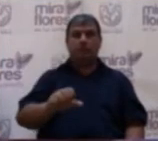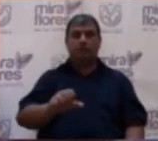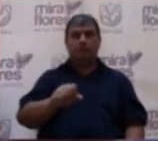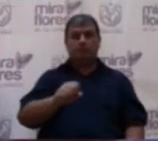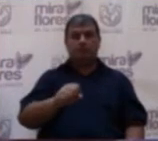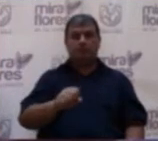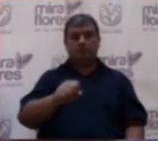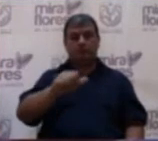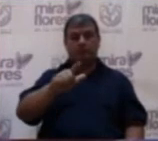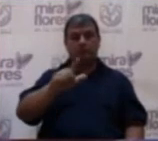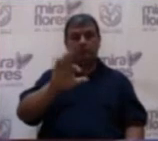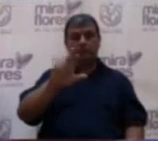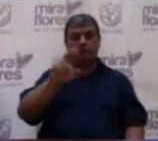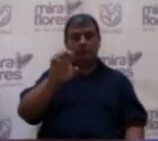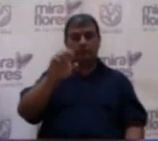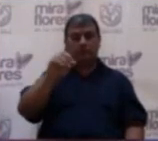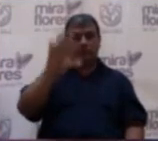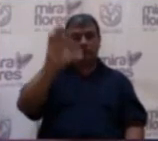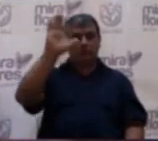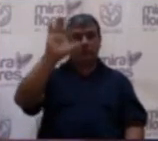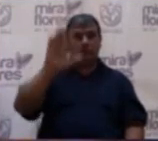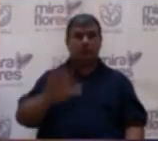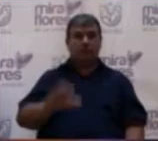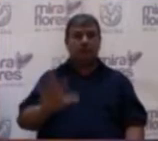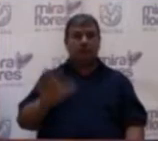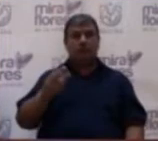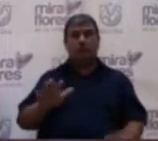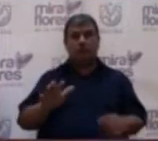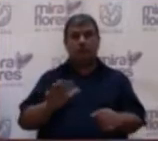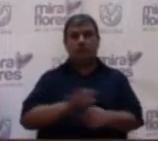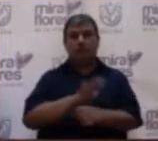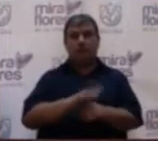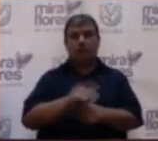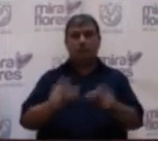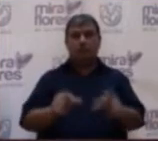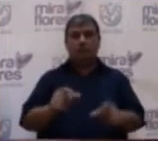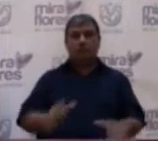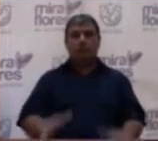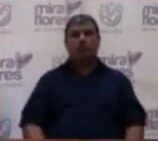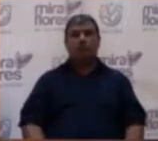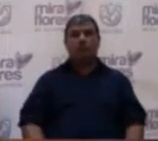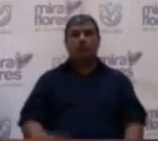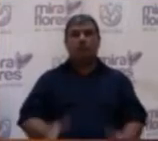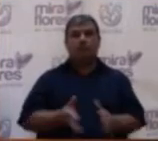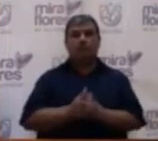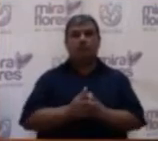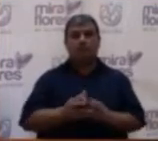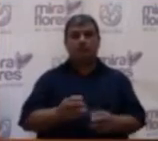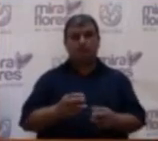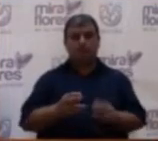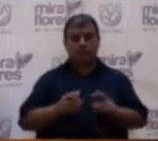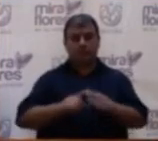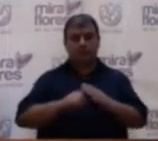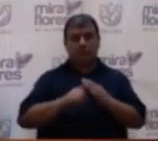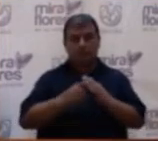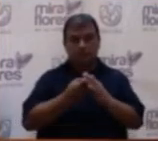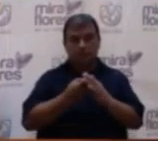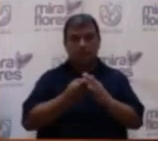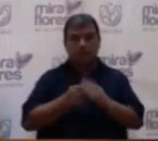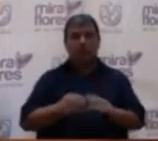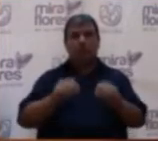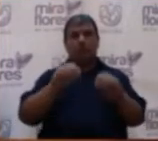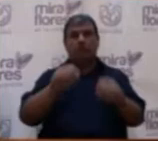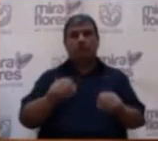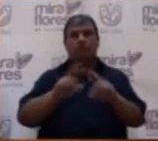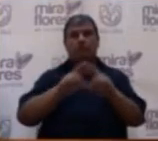señor alfredo souza al ocio hay que enseñar alcalde muy bien con el quórum reglamentario damos por instalar